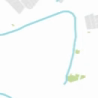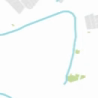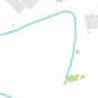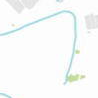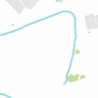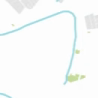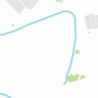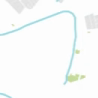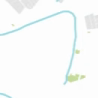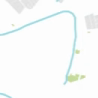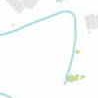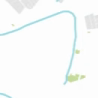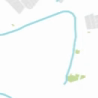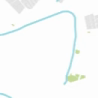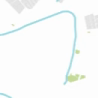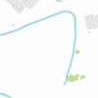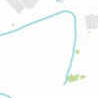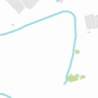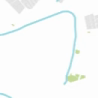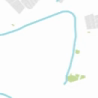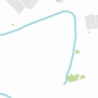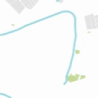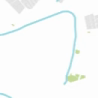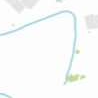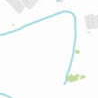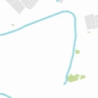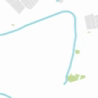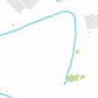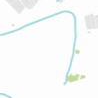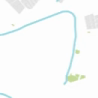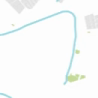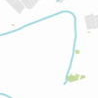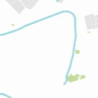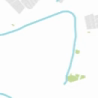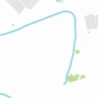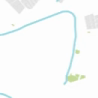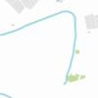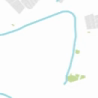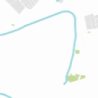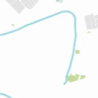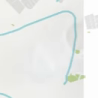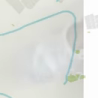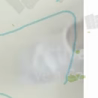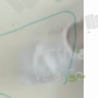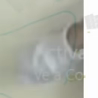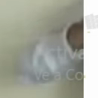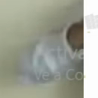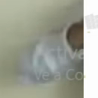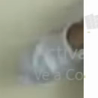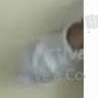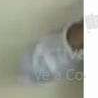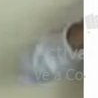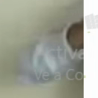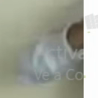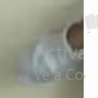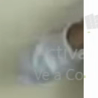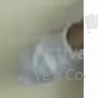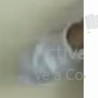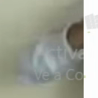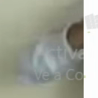se desconoce de forma certera y precisa qué modalidad de transporte será empleado para su operación. Sin embargo, también se han presentado